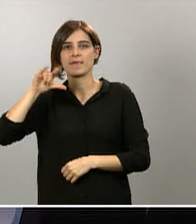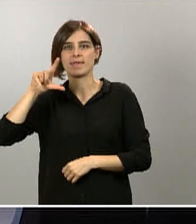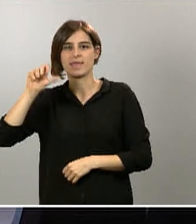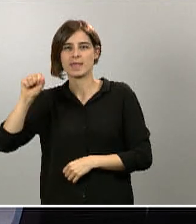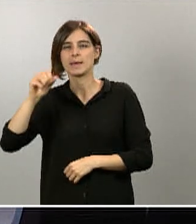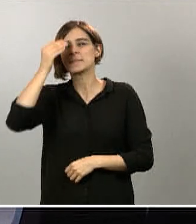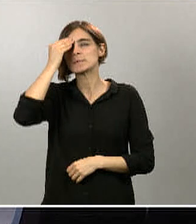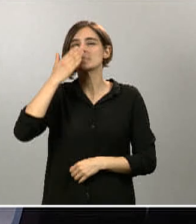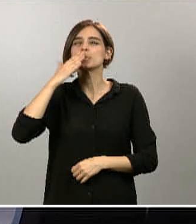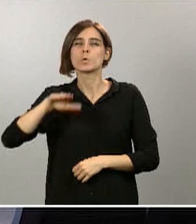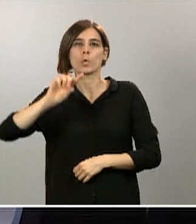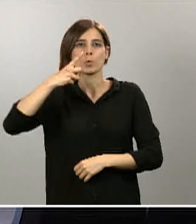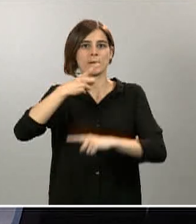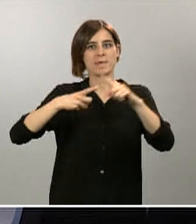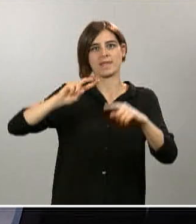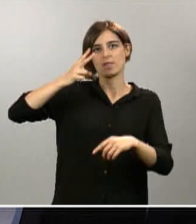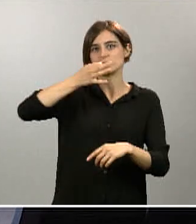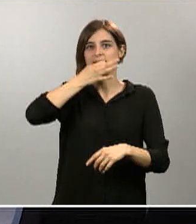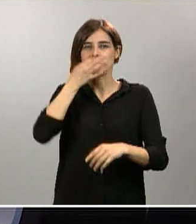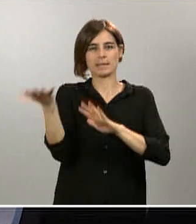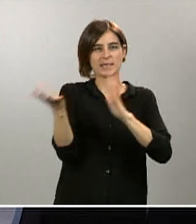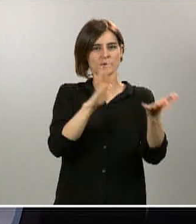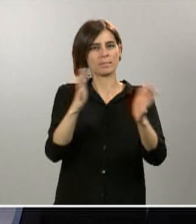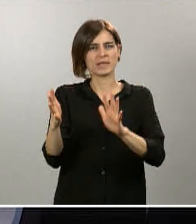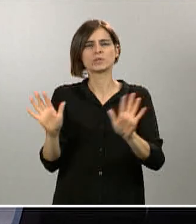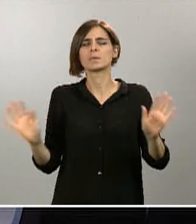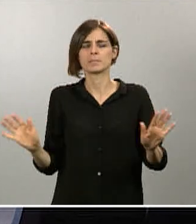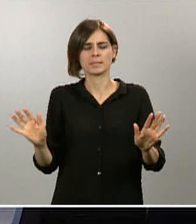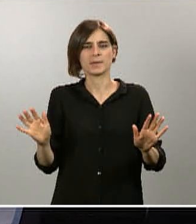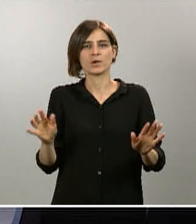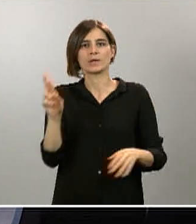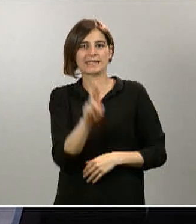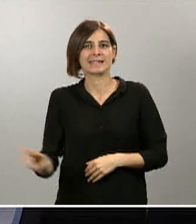o las 2 de la tarde. Informaremos en cualquier caso. Comparecerán María Jesús